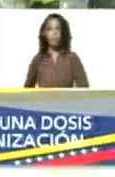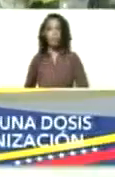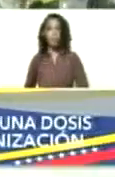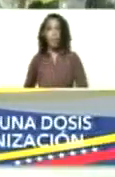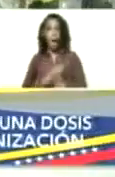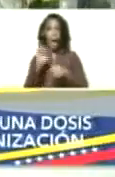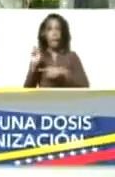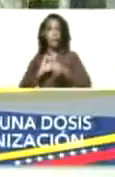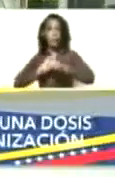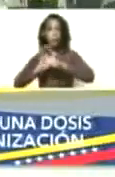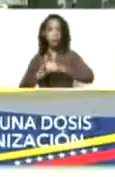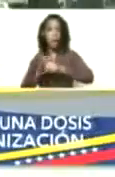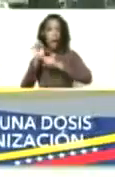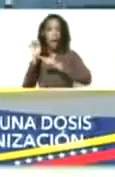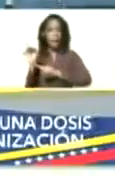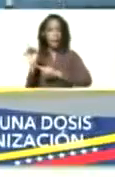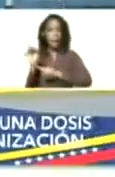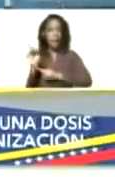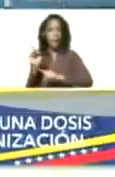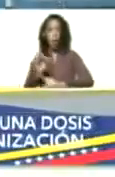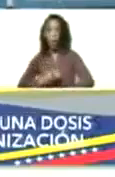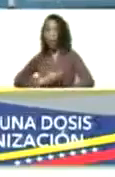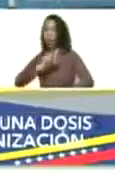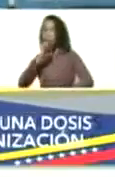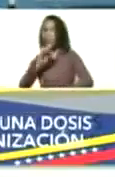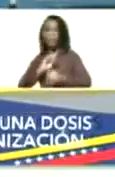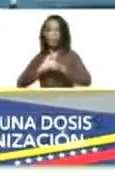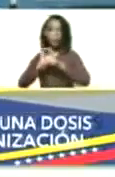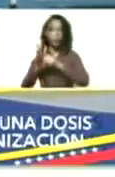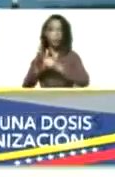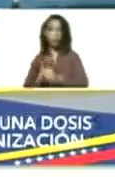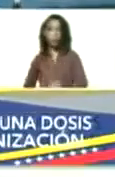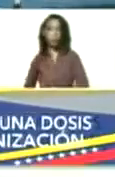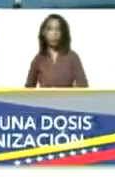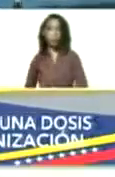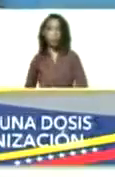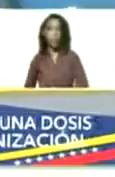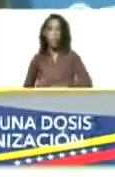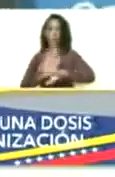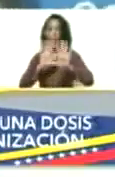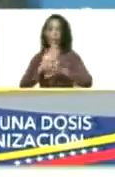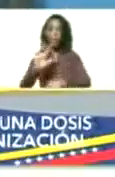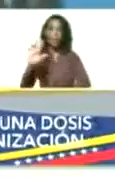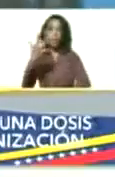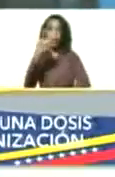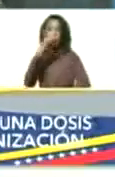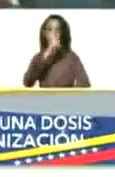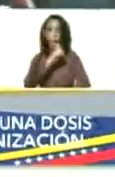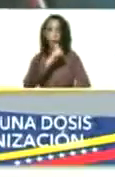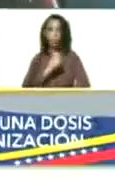este coronavirus a este bendito coronavirus que llama para el tercer año